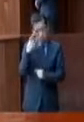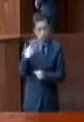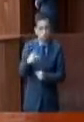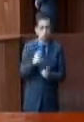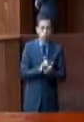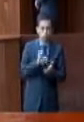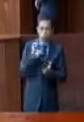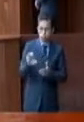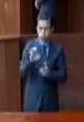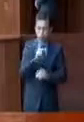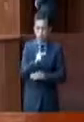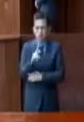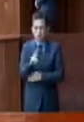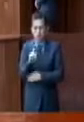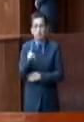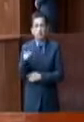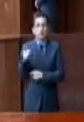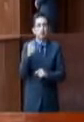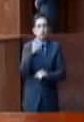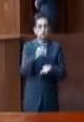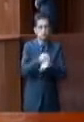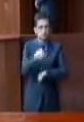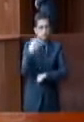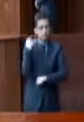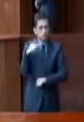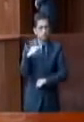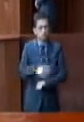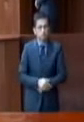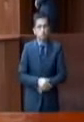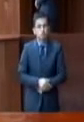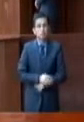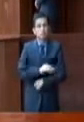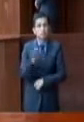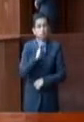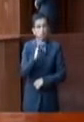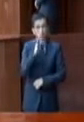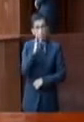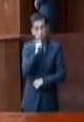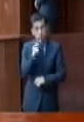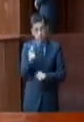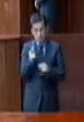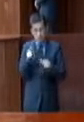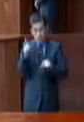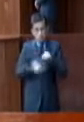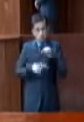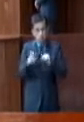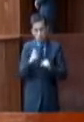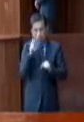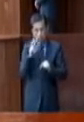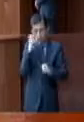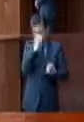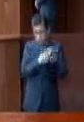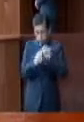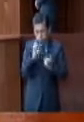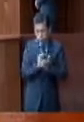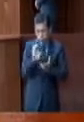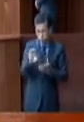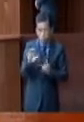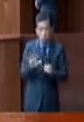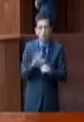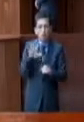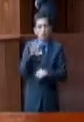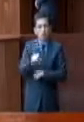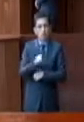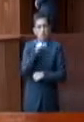de la revolución democrática en veracruz y en caso de que no fuera posible cumplir con lo anterior o fuera insuficiente el financiamiento local